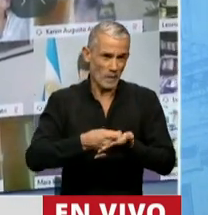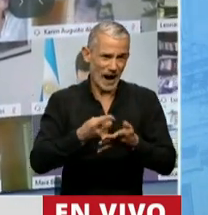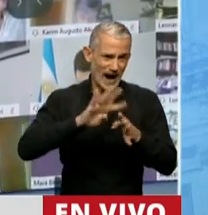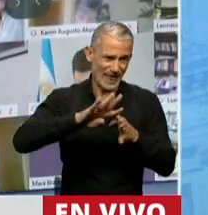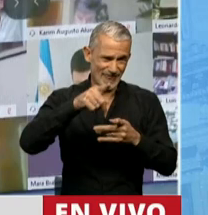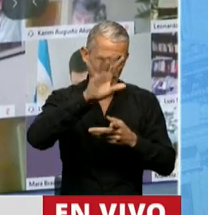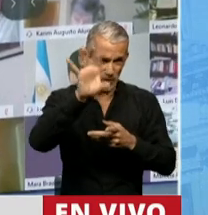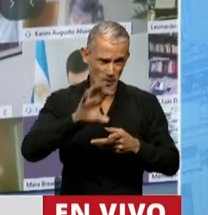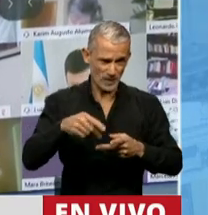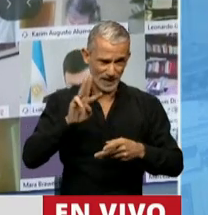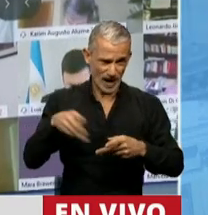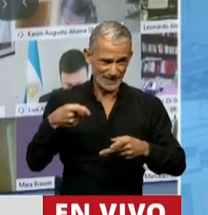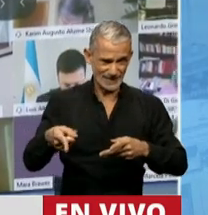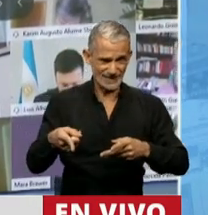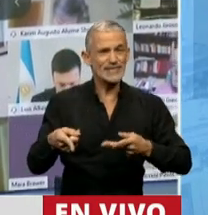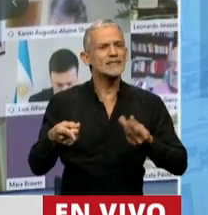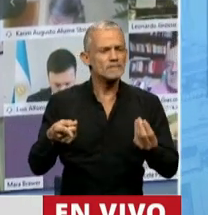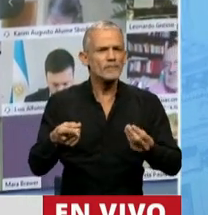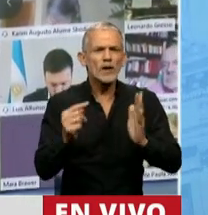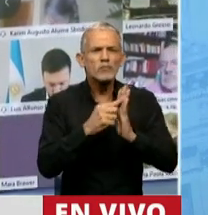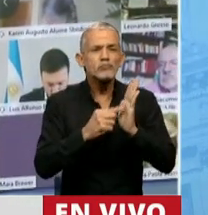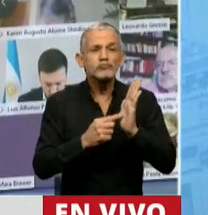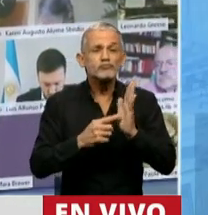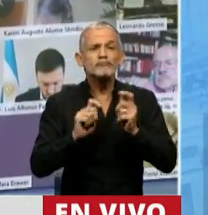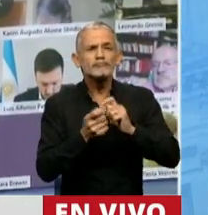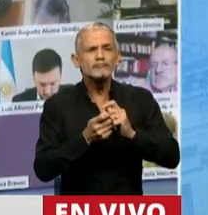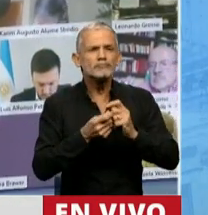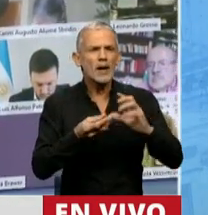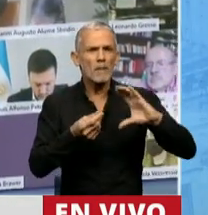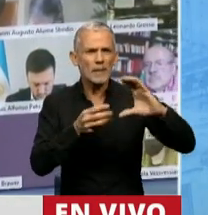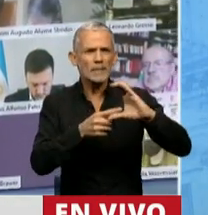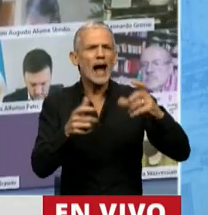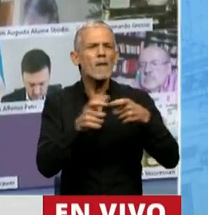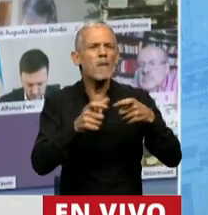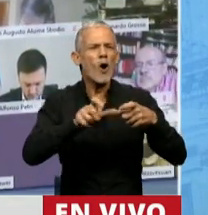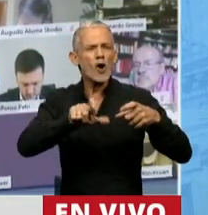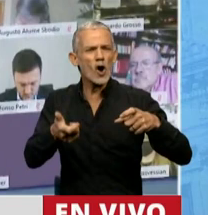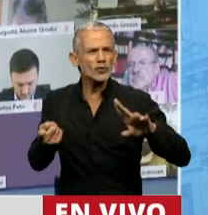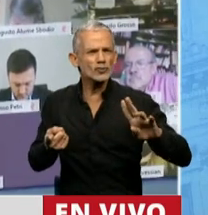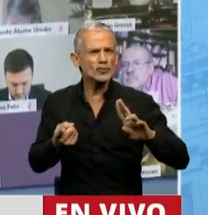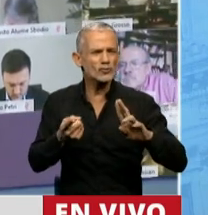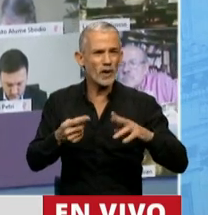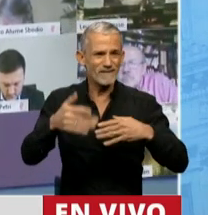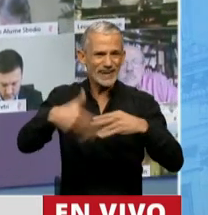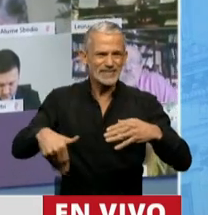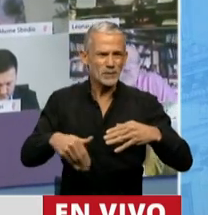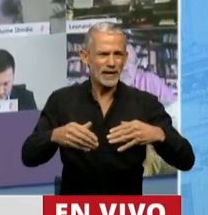refinanciaciones, incluyendo opciones de conversión del capital a bonos con vencimientos a mediano